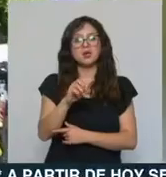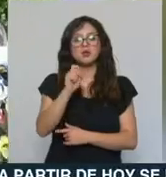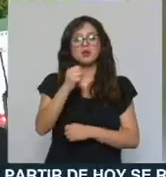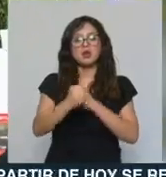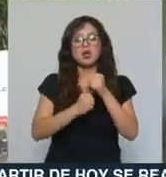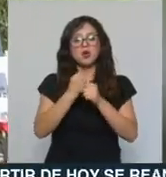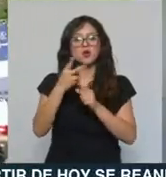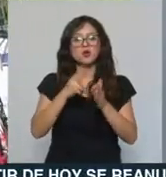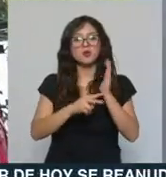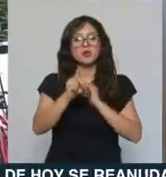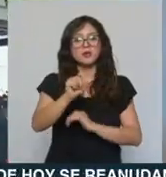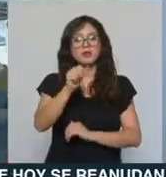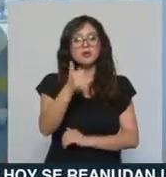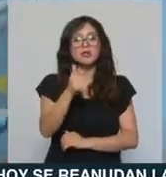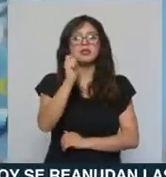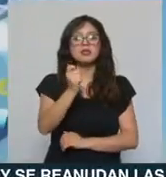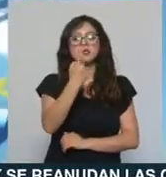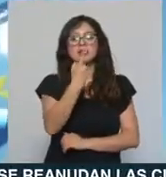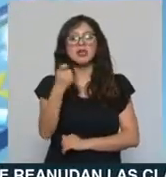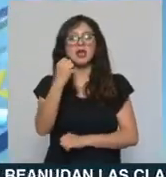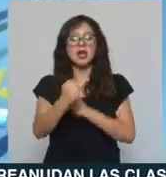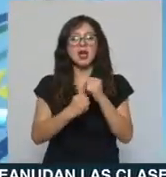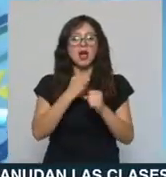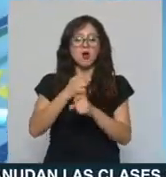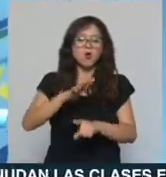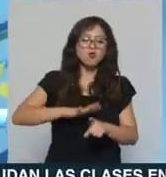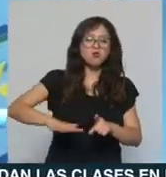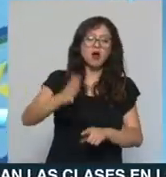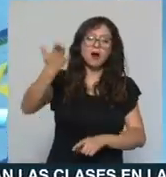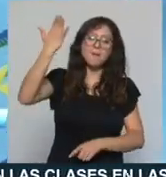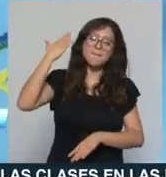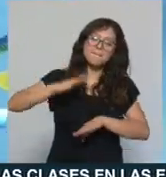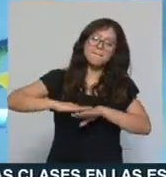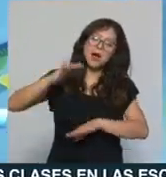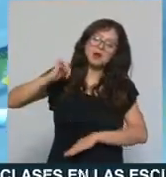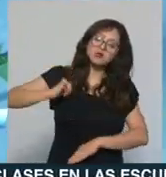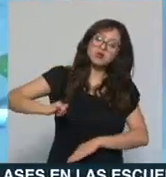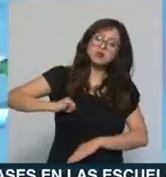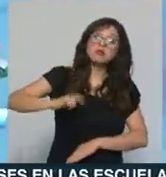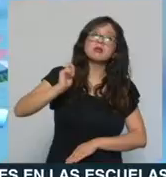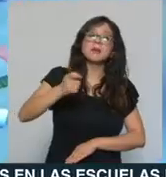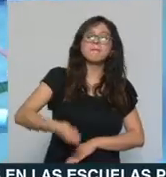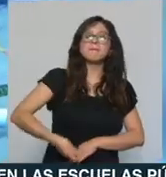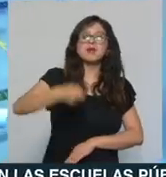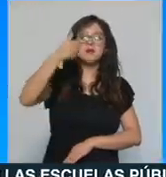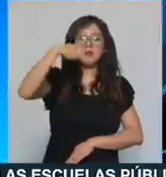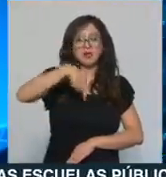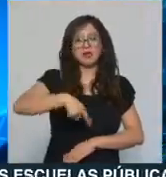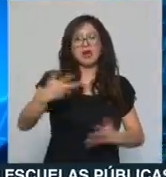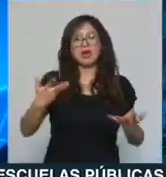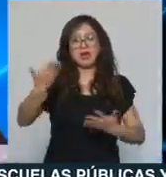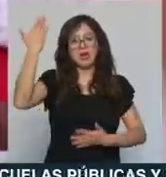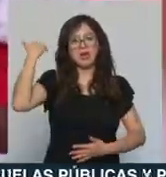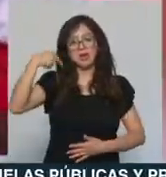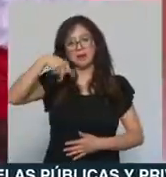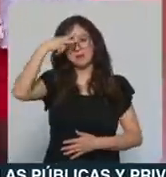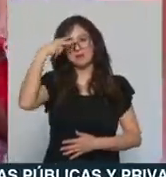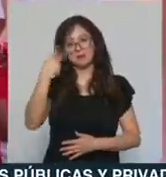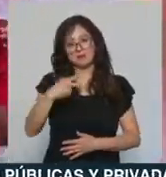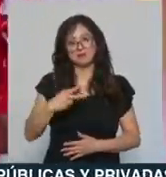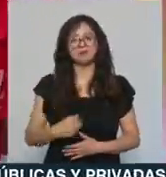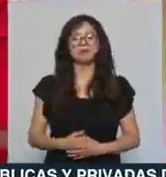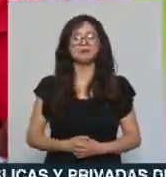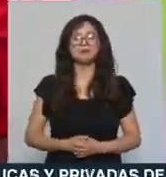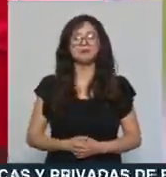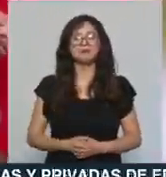2026 con motivo del centenario de la justa regional más antigua del mundo y que por primera vez se realizó en este país. Como parte